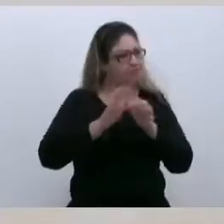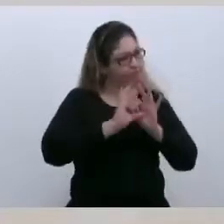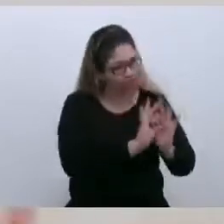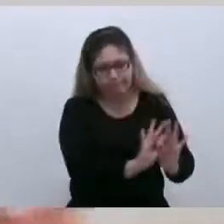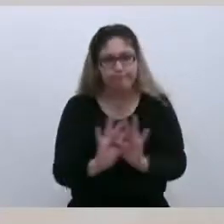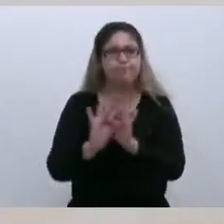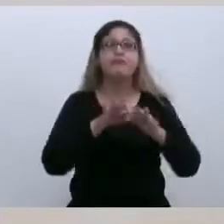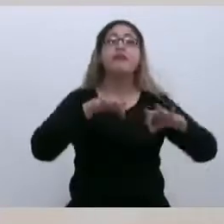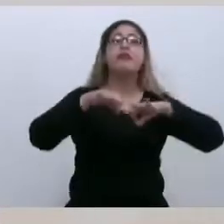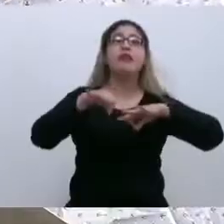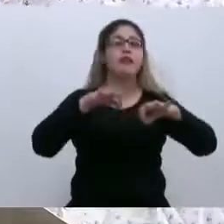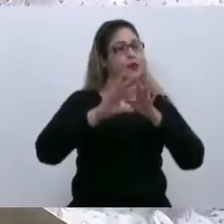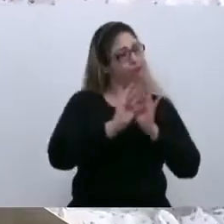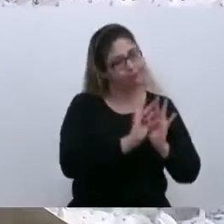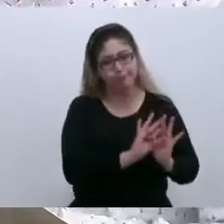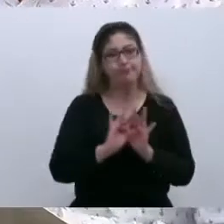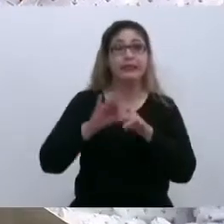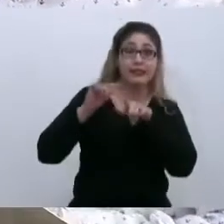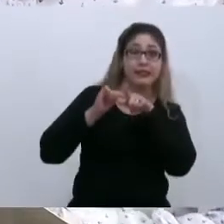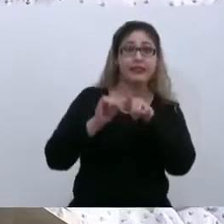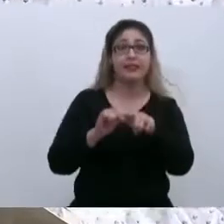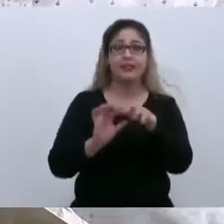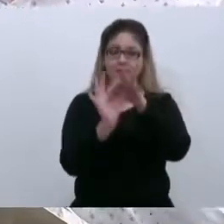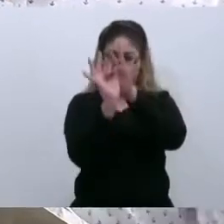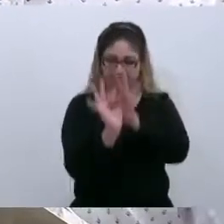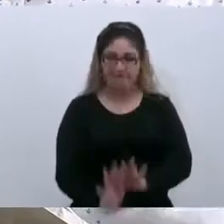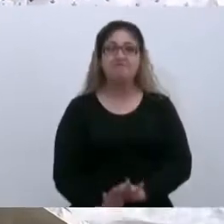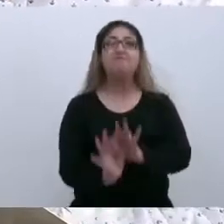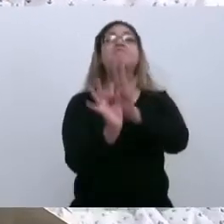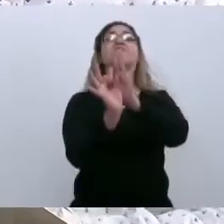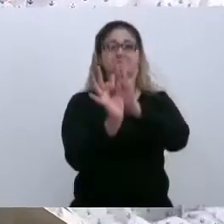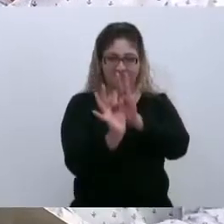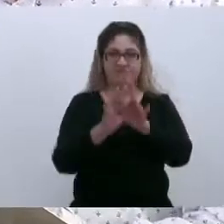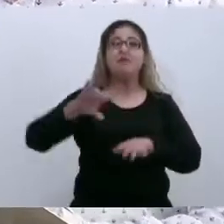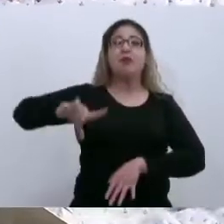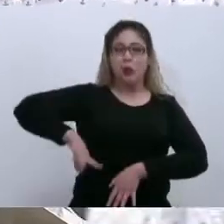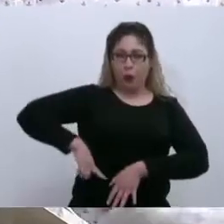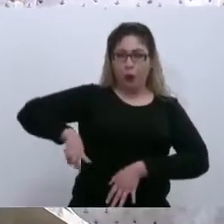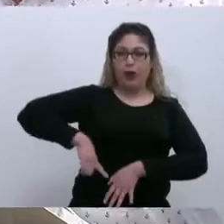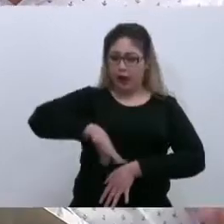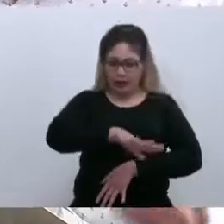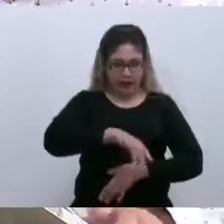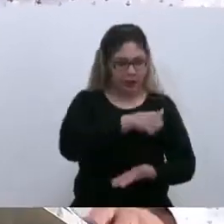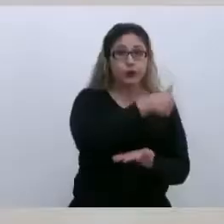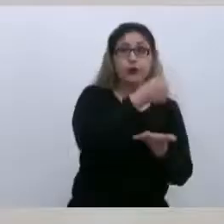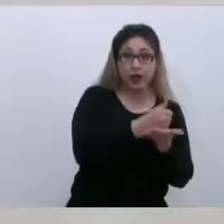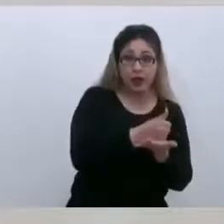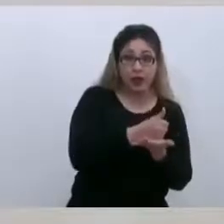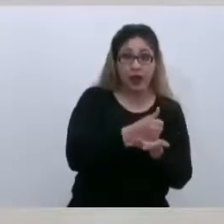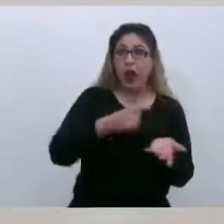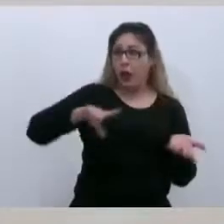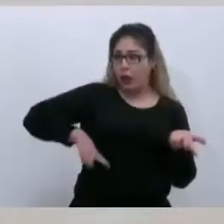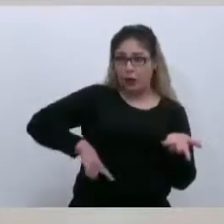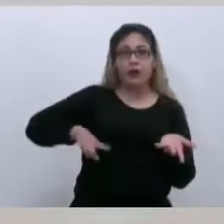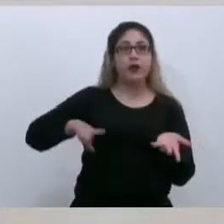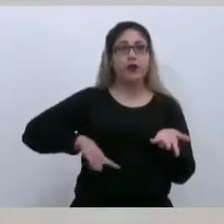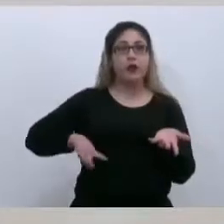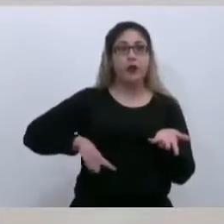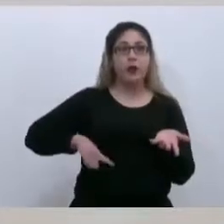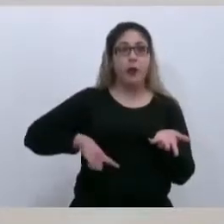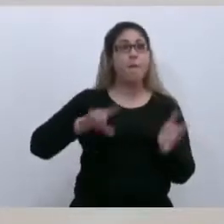Durango trabajamos en esa coordinación con los gobiernos municipales, con su gobierno, para poder